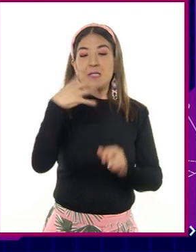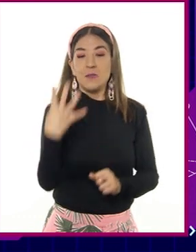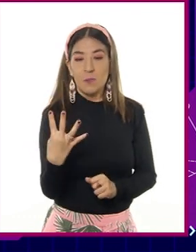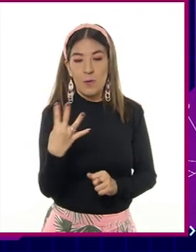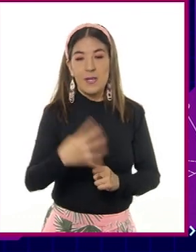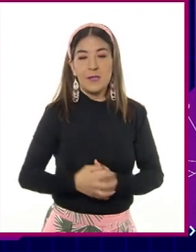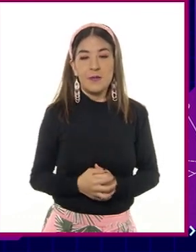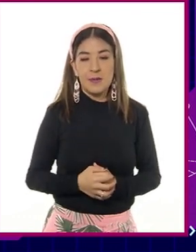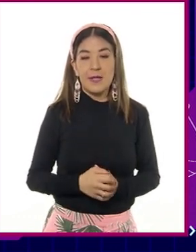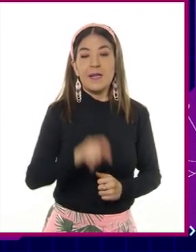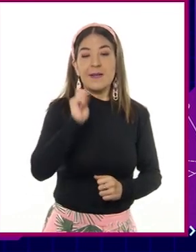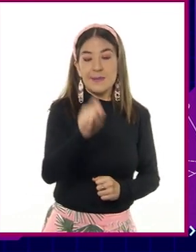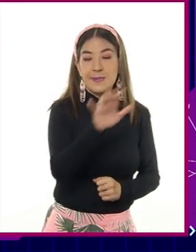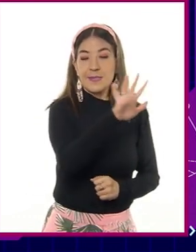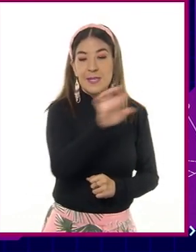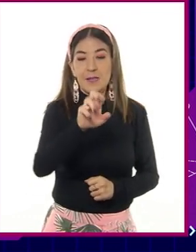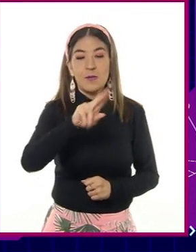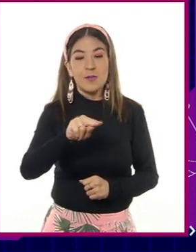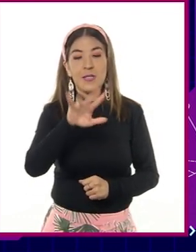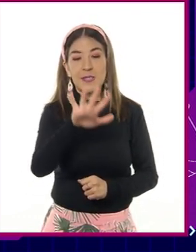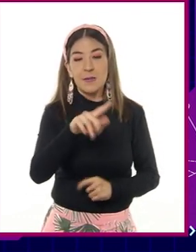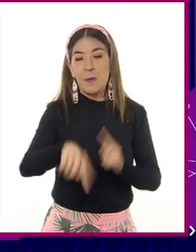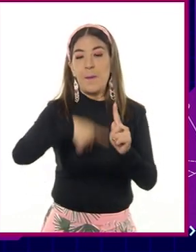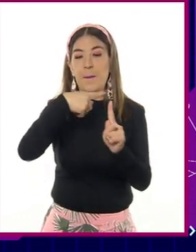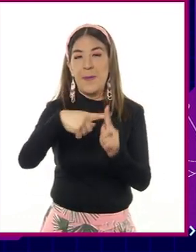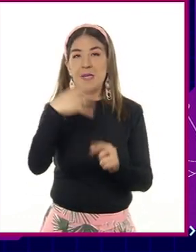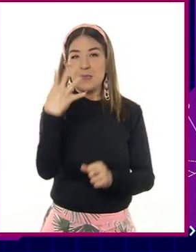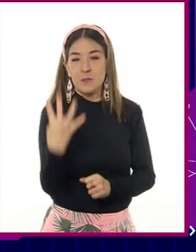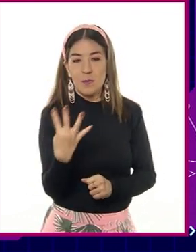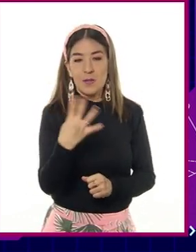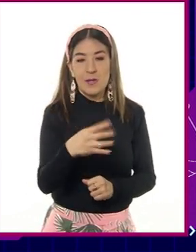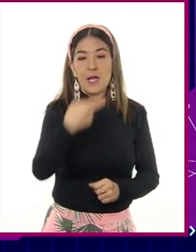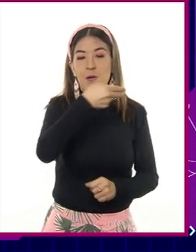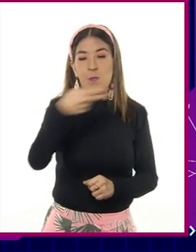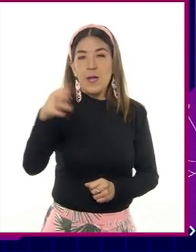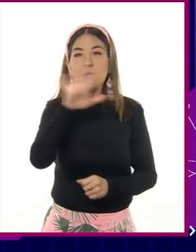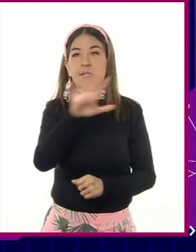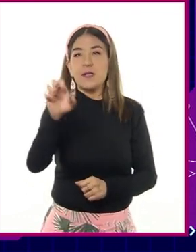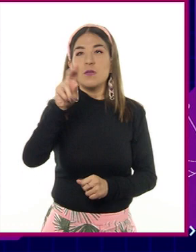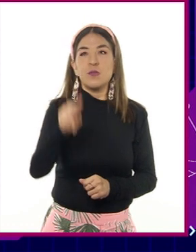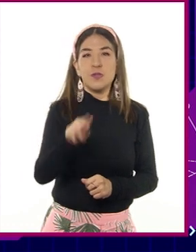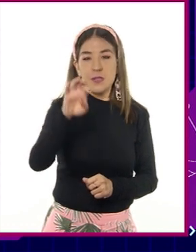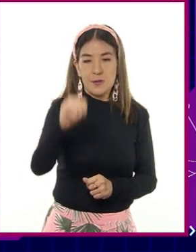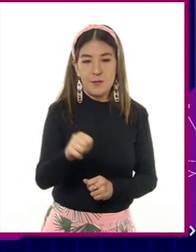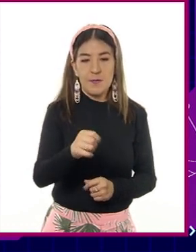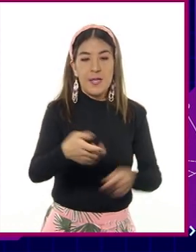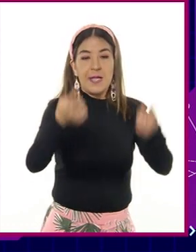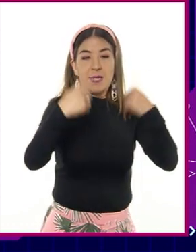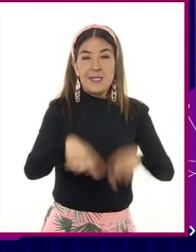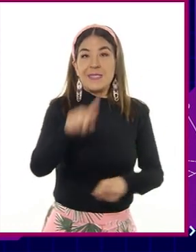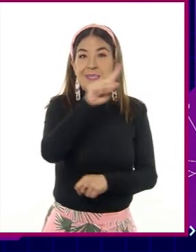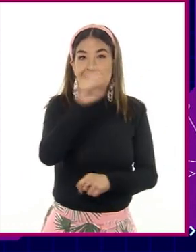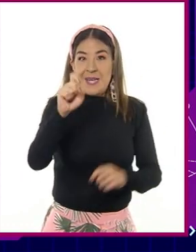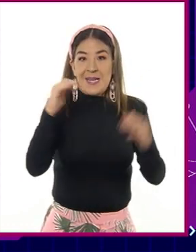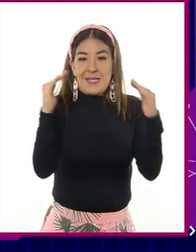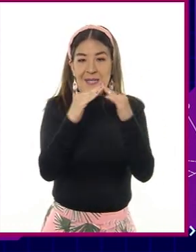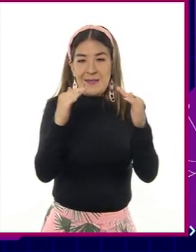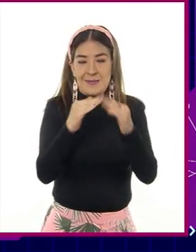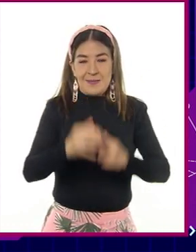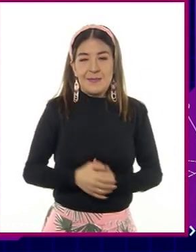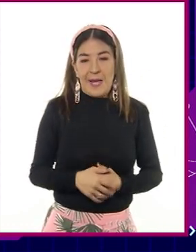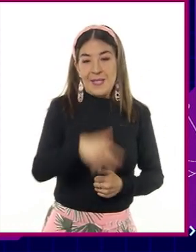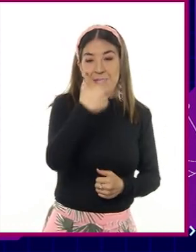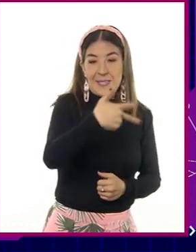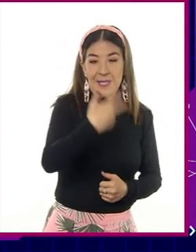o sea, 585 más 4 igual a 589. Y para 100 casas, 13 por